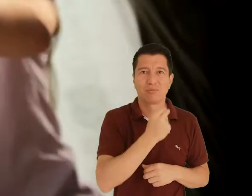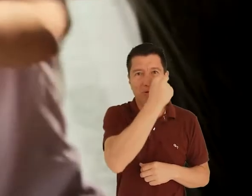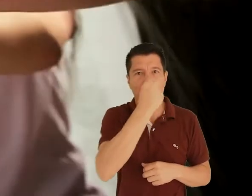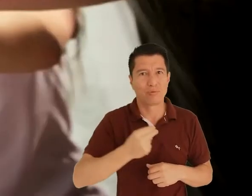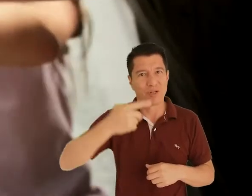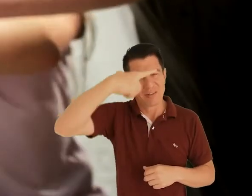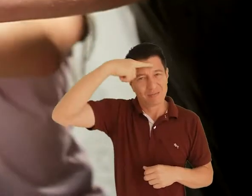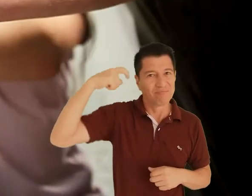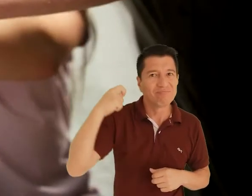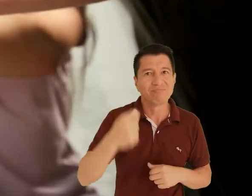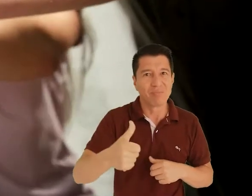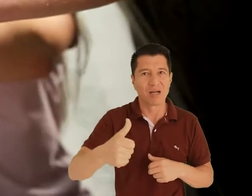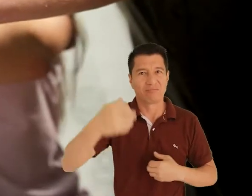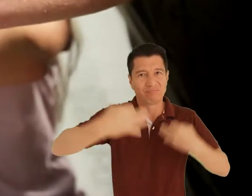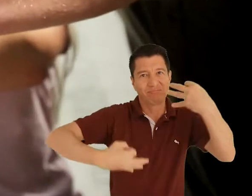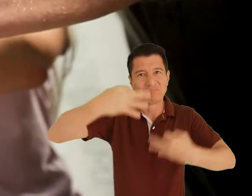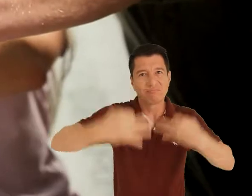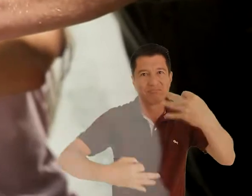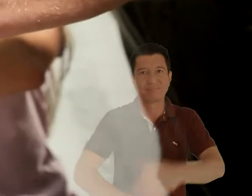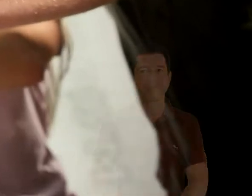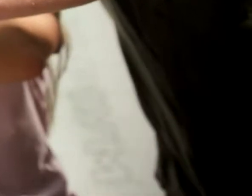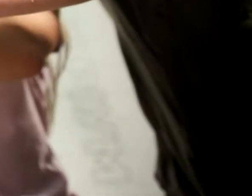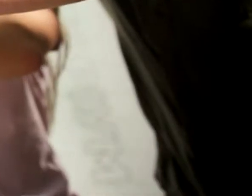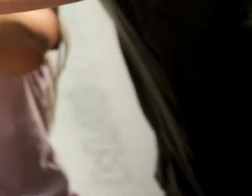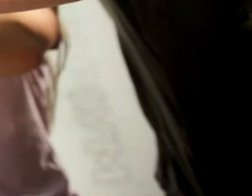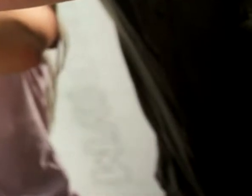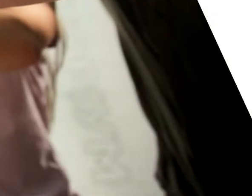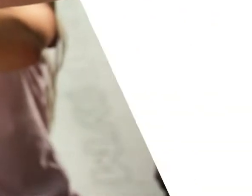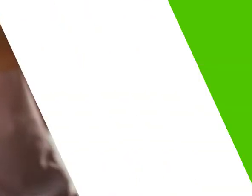compromiso, diligencia y justicia.